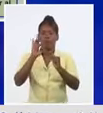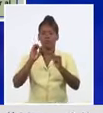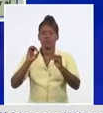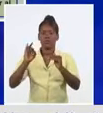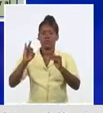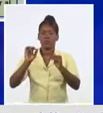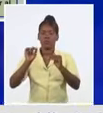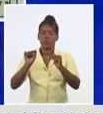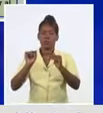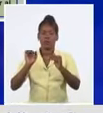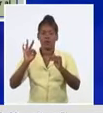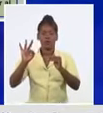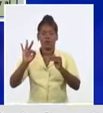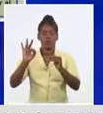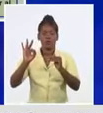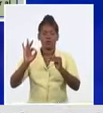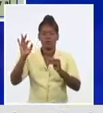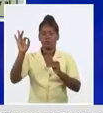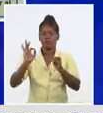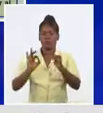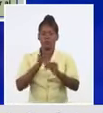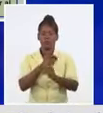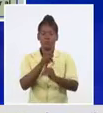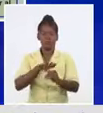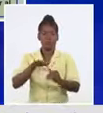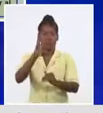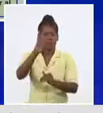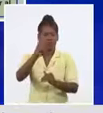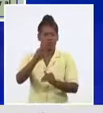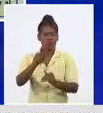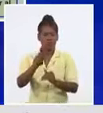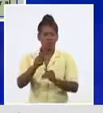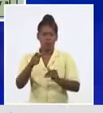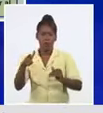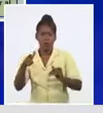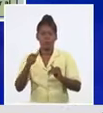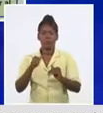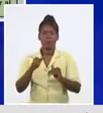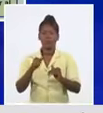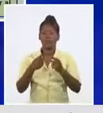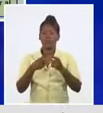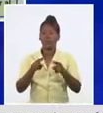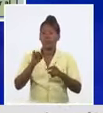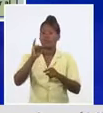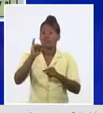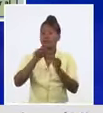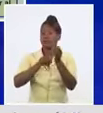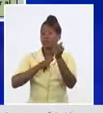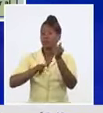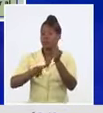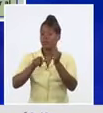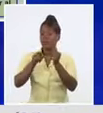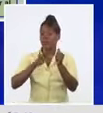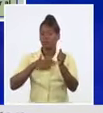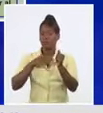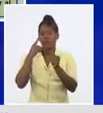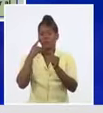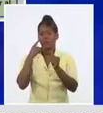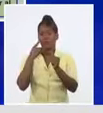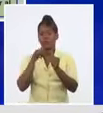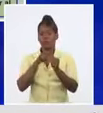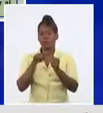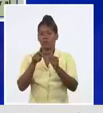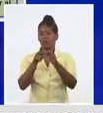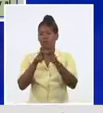807,8 por 100.000 habitantes. Y que, aunque hay 6 provincias que aparecen con las